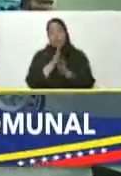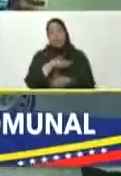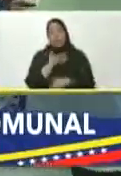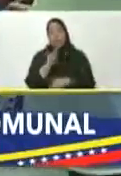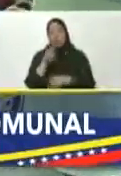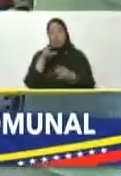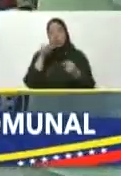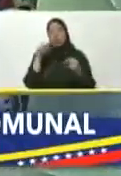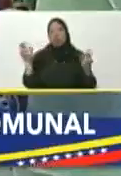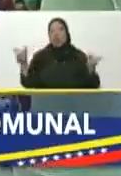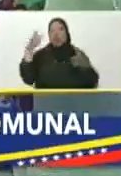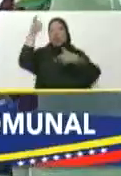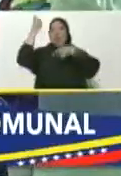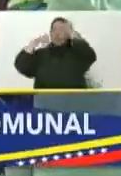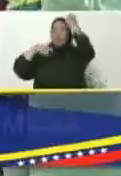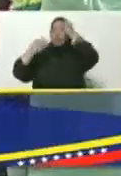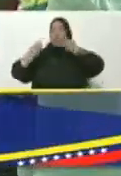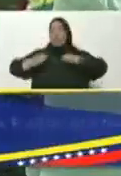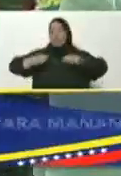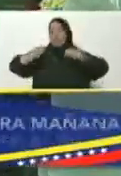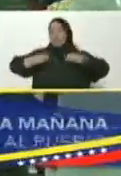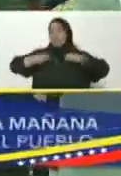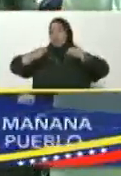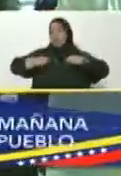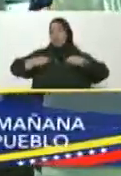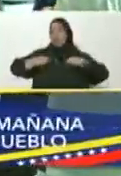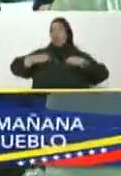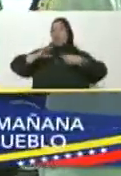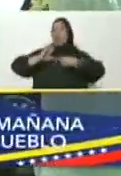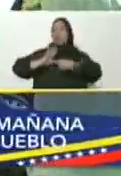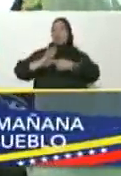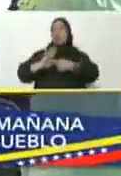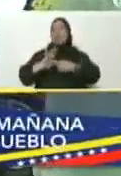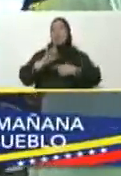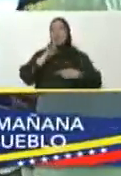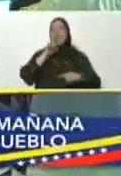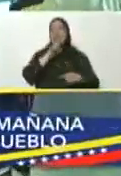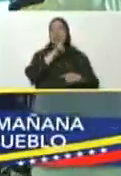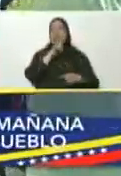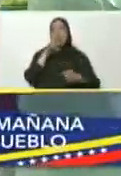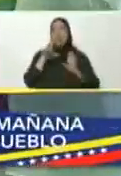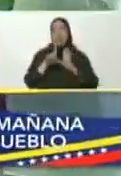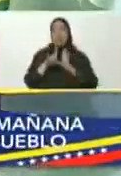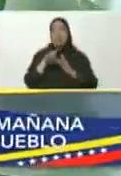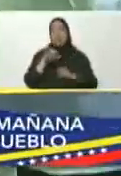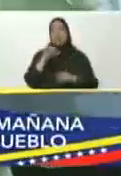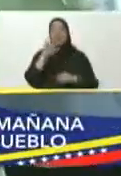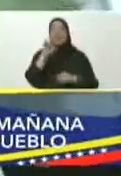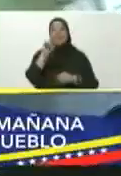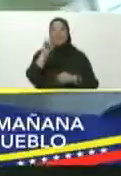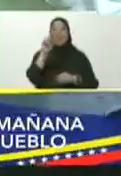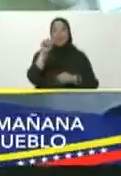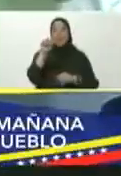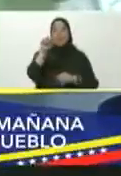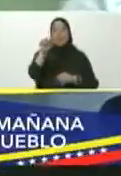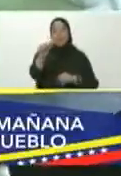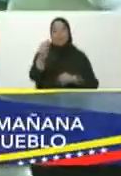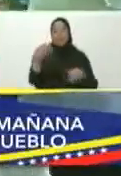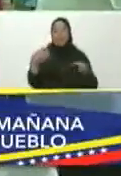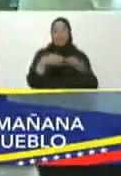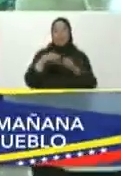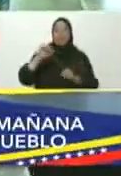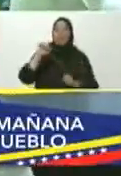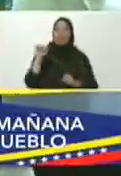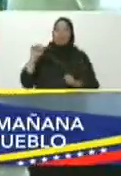Chávez vive. La patria sigue. Se le presenta a la supervisora licenciada Ramos Irene, perteneciente a la